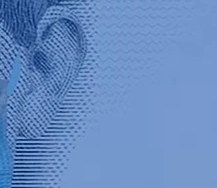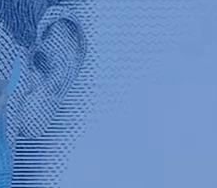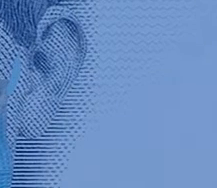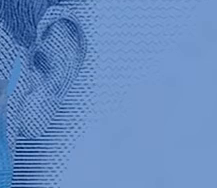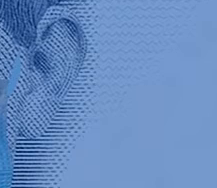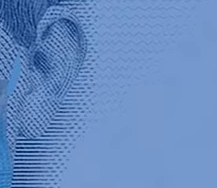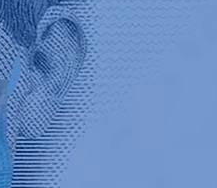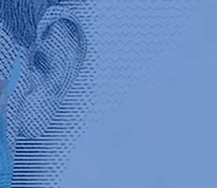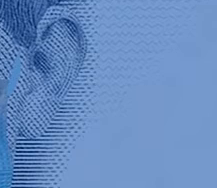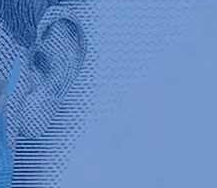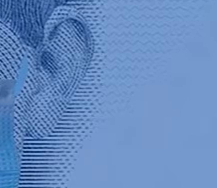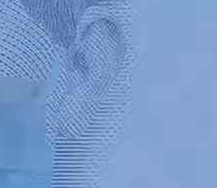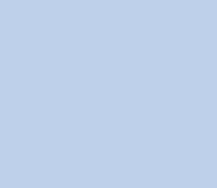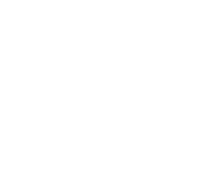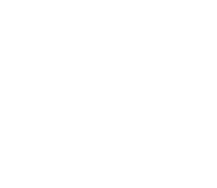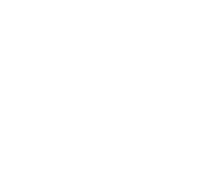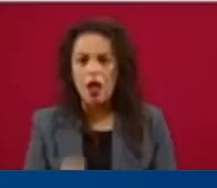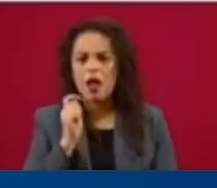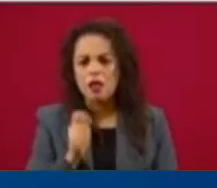ah